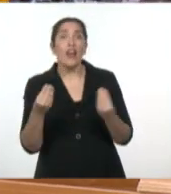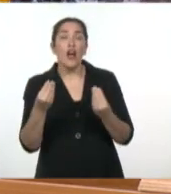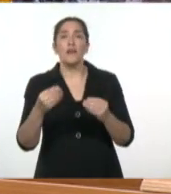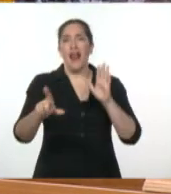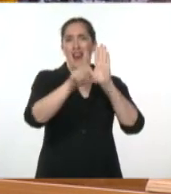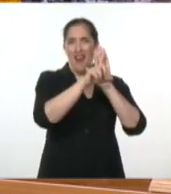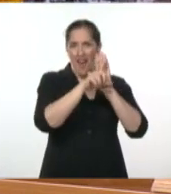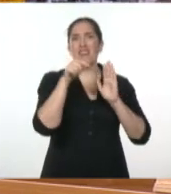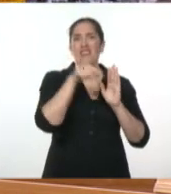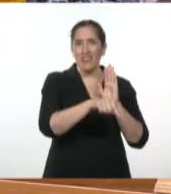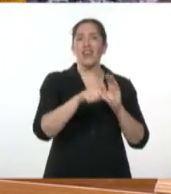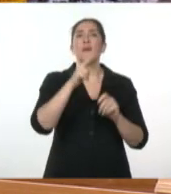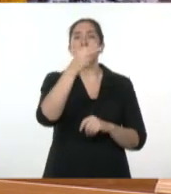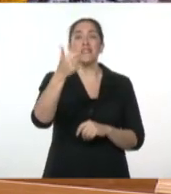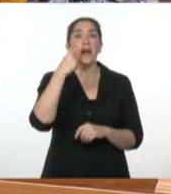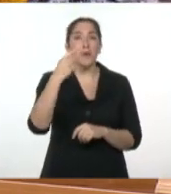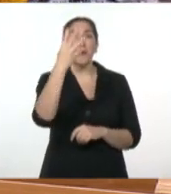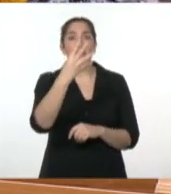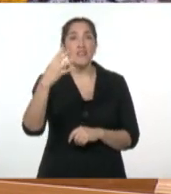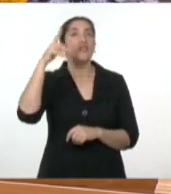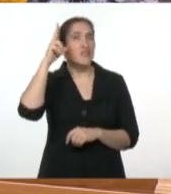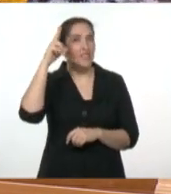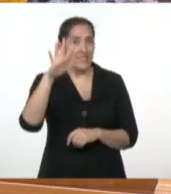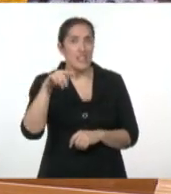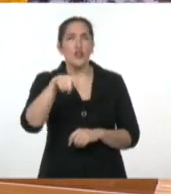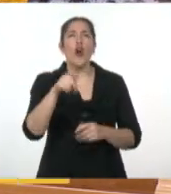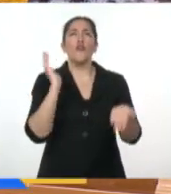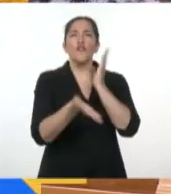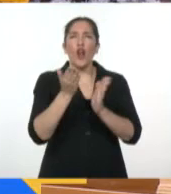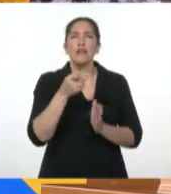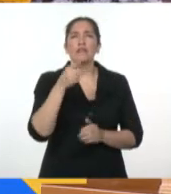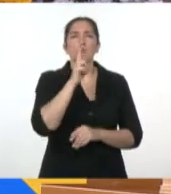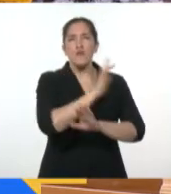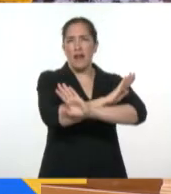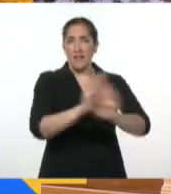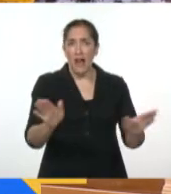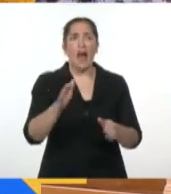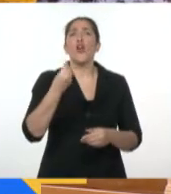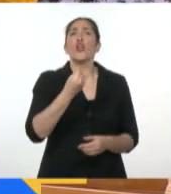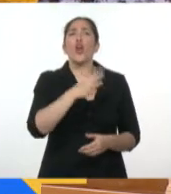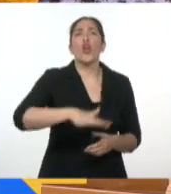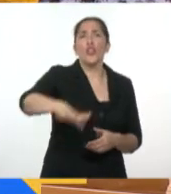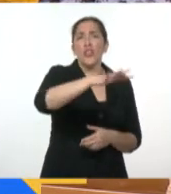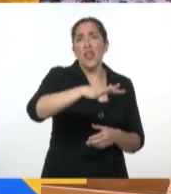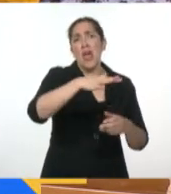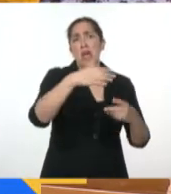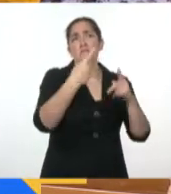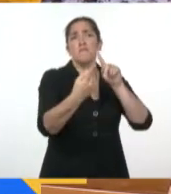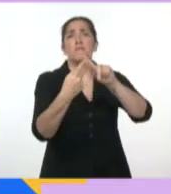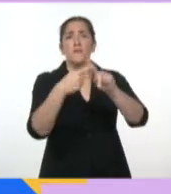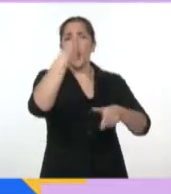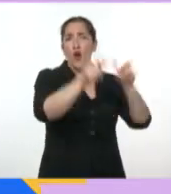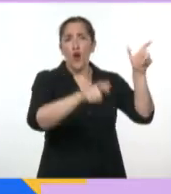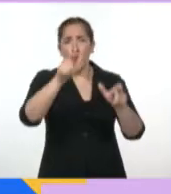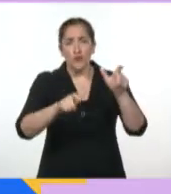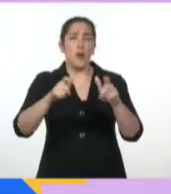26.485 de protección integral para prevenir, sancionar y erradicar la violencia contra las mujeres en ámbitos en que se desarrollan sus relaciones interpersonales. Bien, ahora